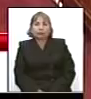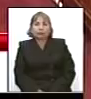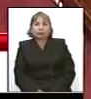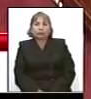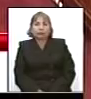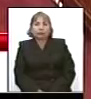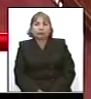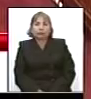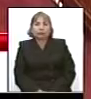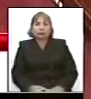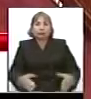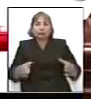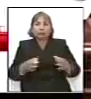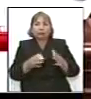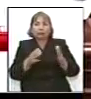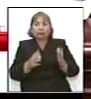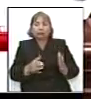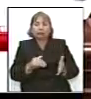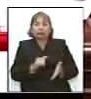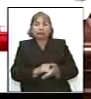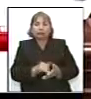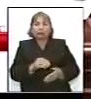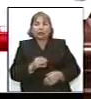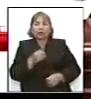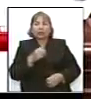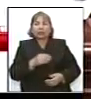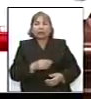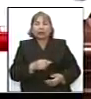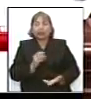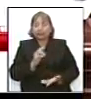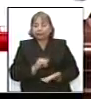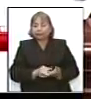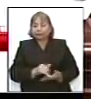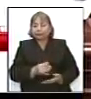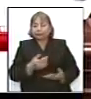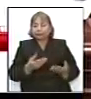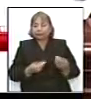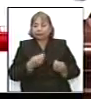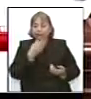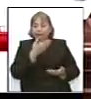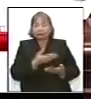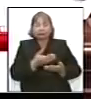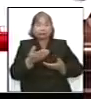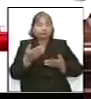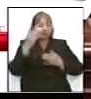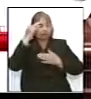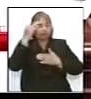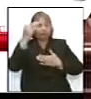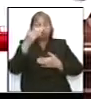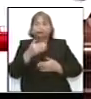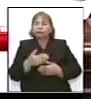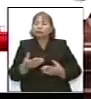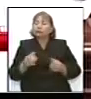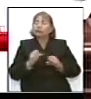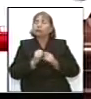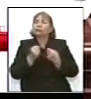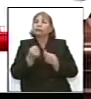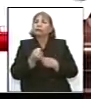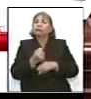Del congresista Domínguez Herrera, el Congreso de la República acuerda expresar el más fervoroso saludo a la Asociación